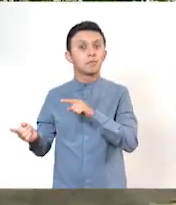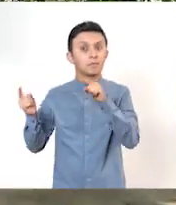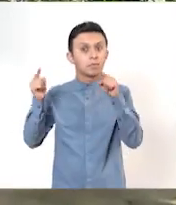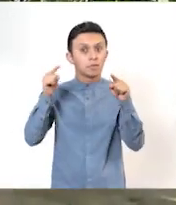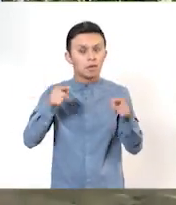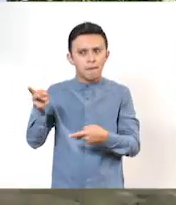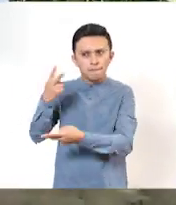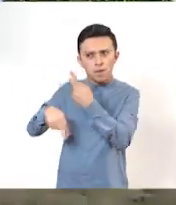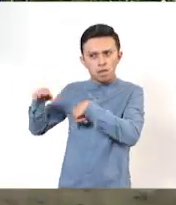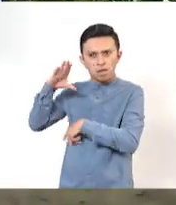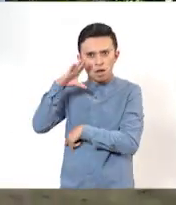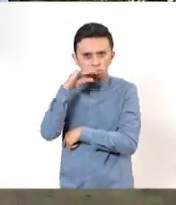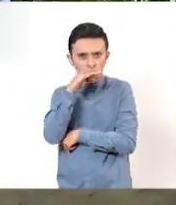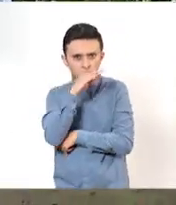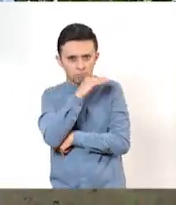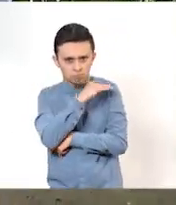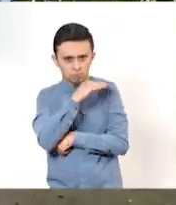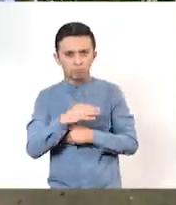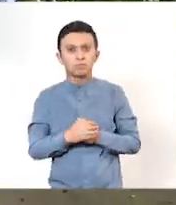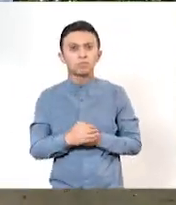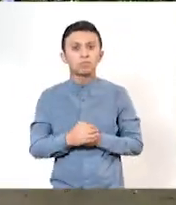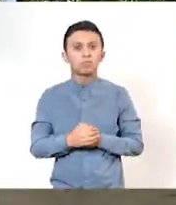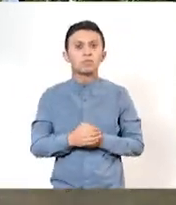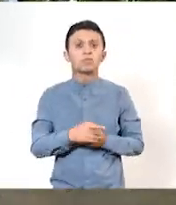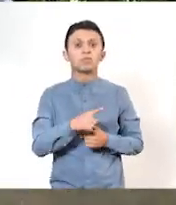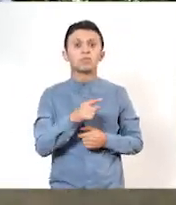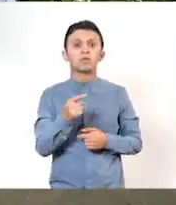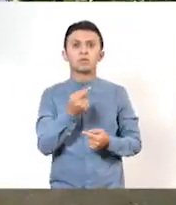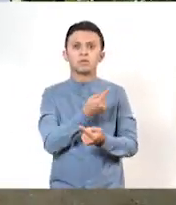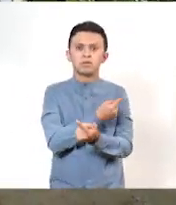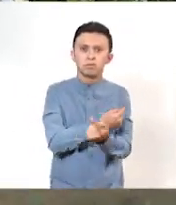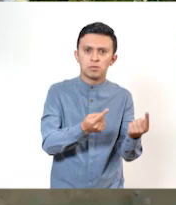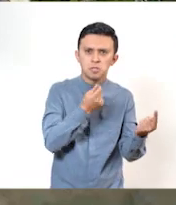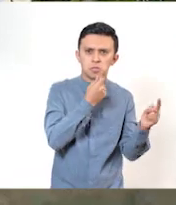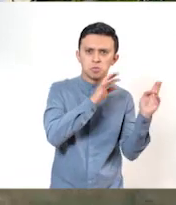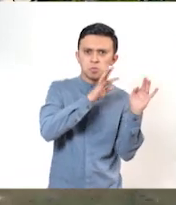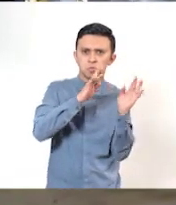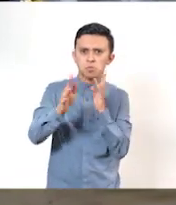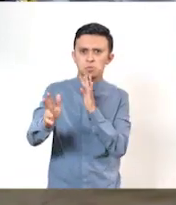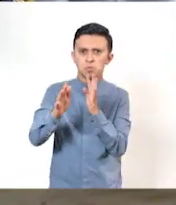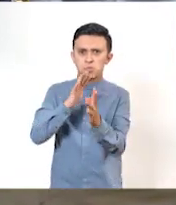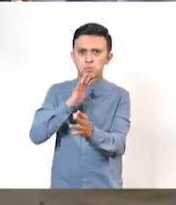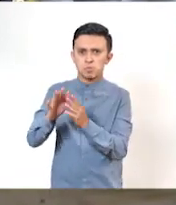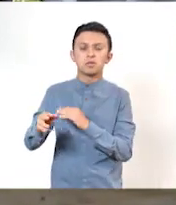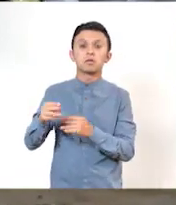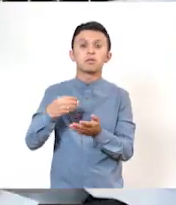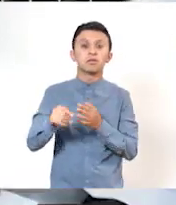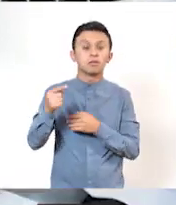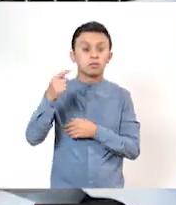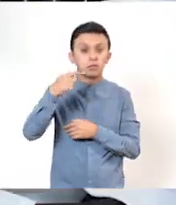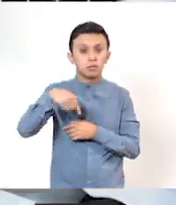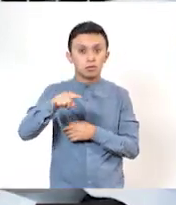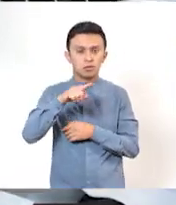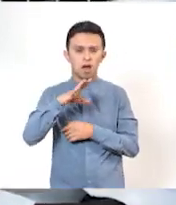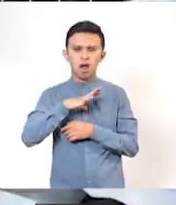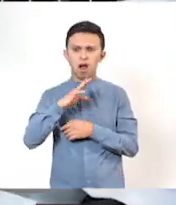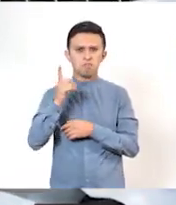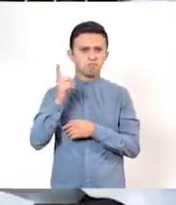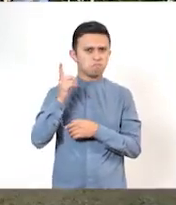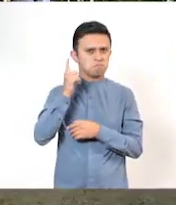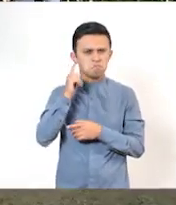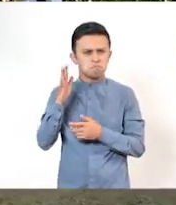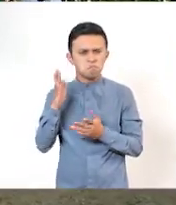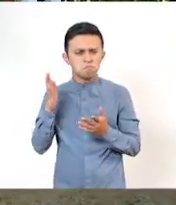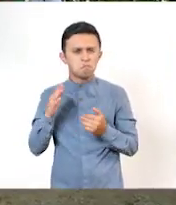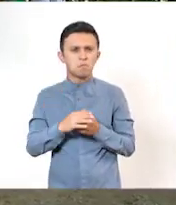Aquí bajaron los negros con los barcos que pasaban. Aquí ha sido un punto